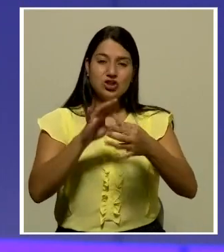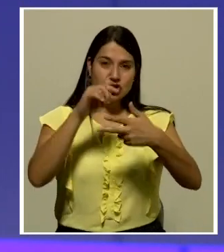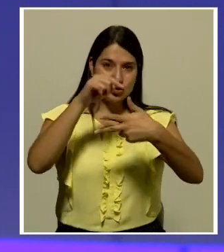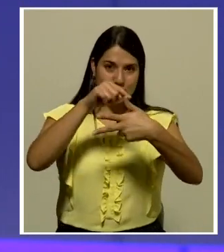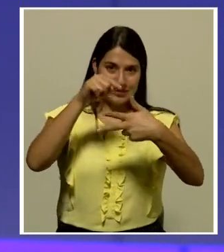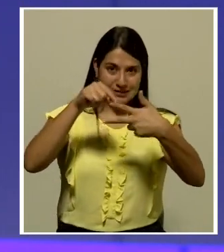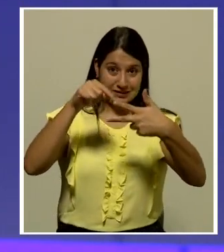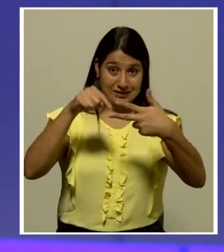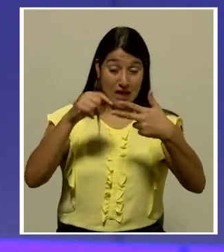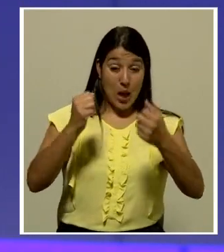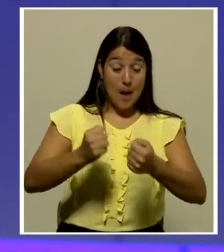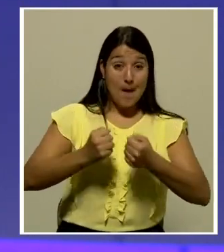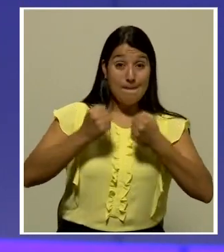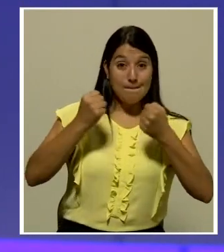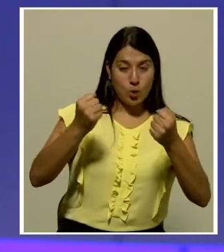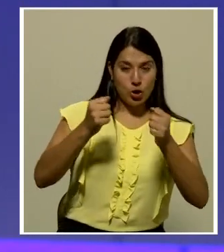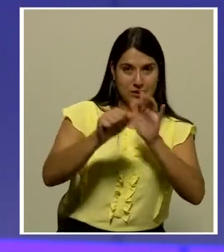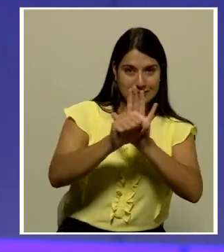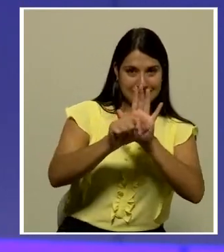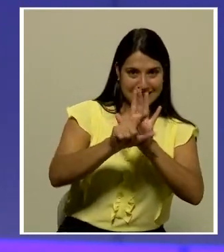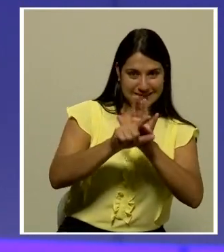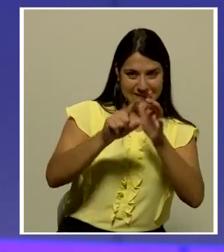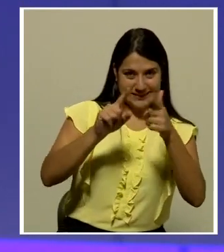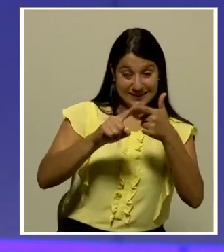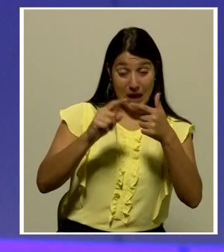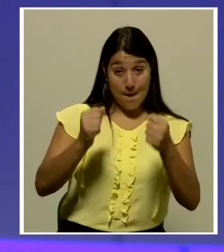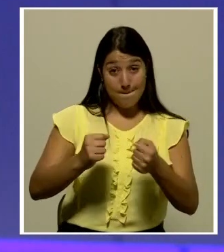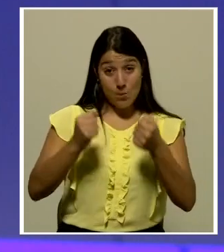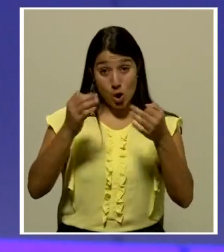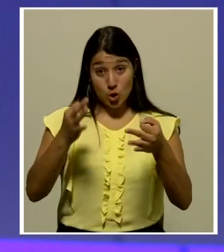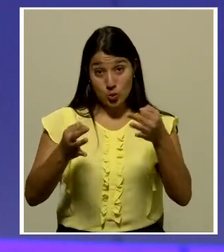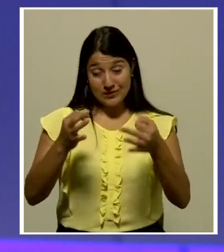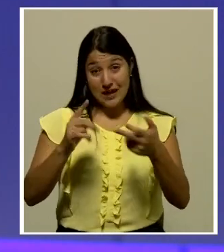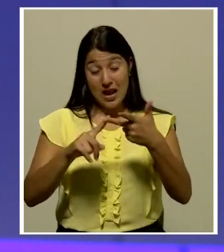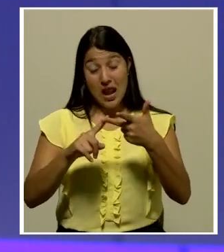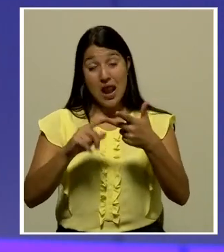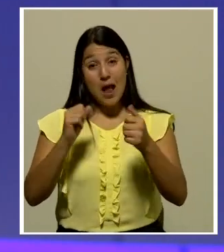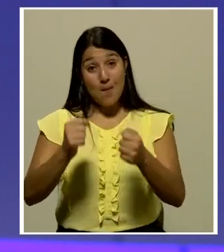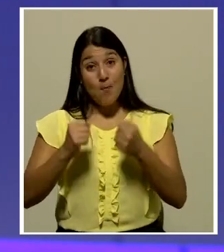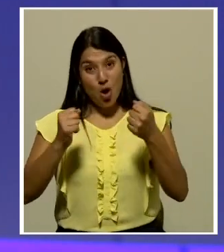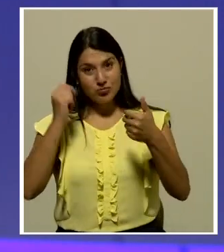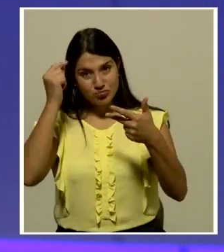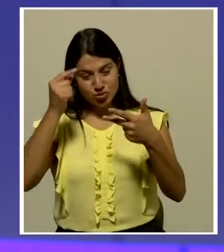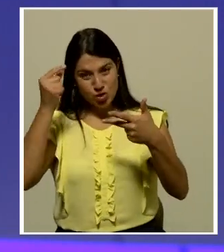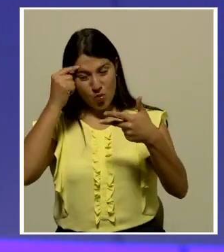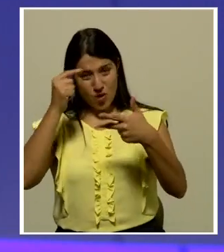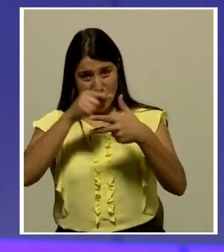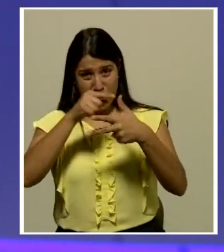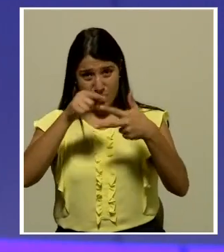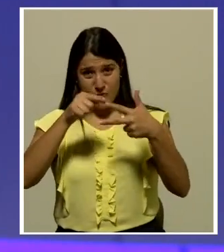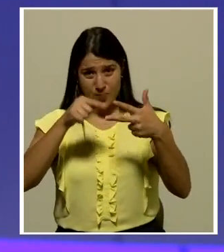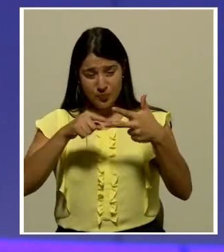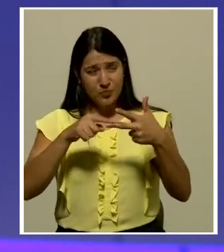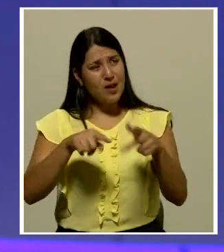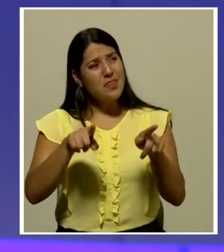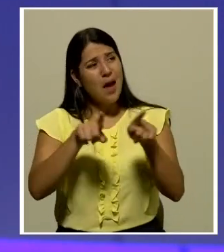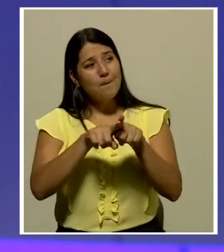Poder Judicial y al Poder Legislativo, incluso con diputados de tres